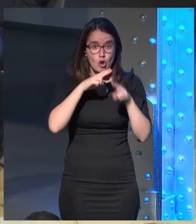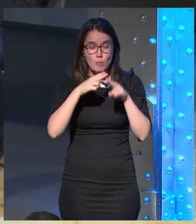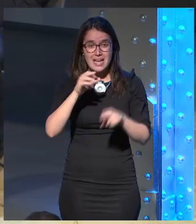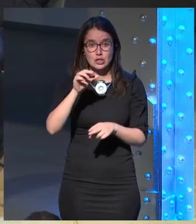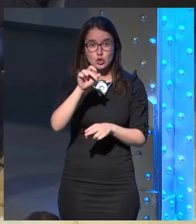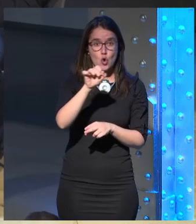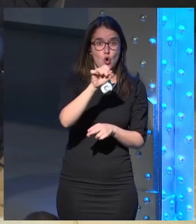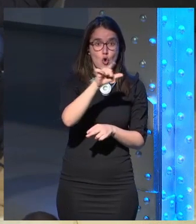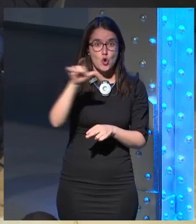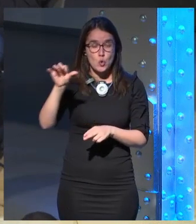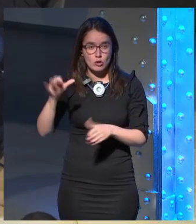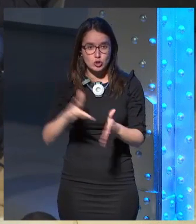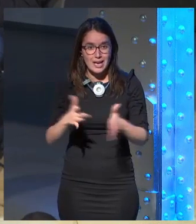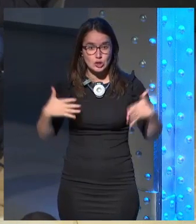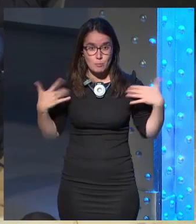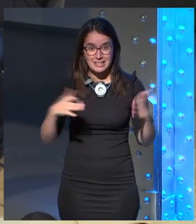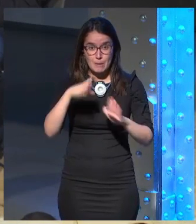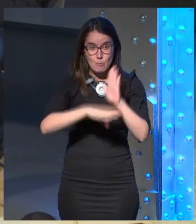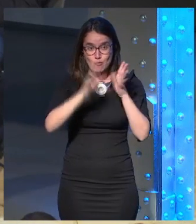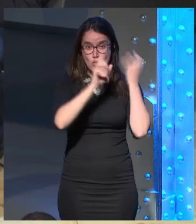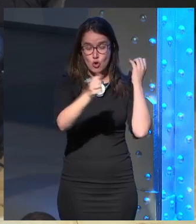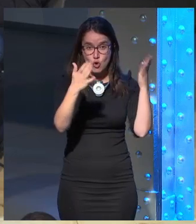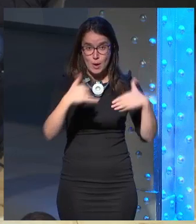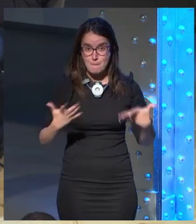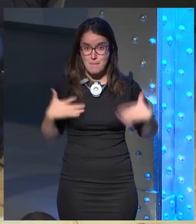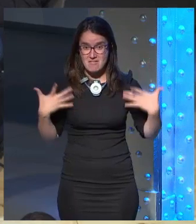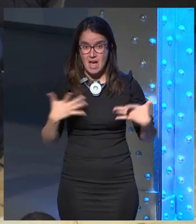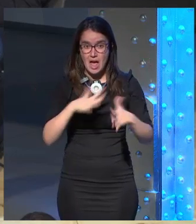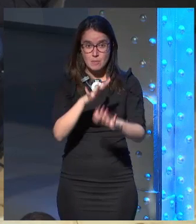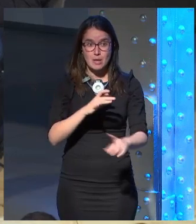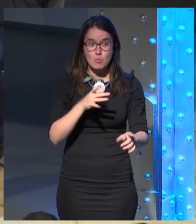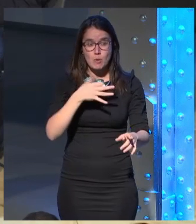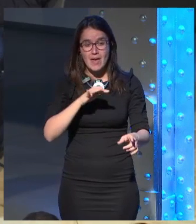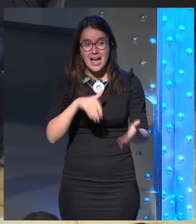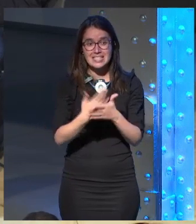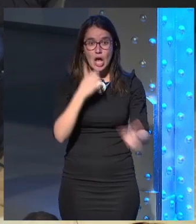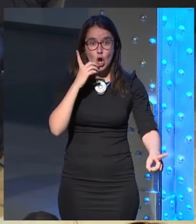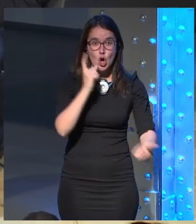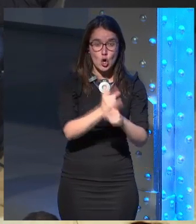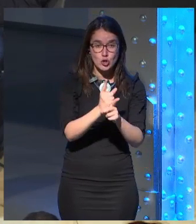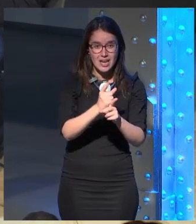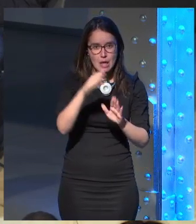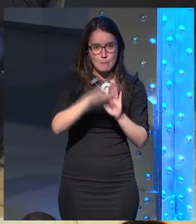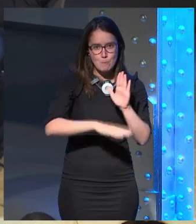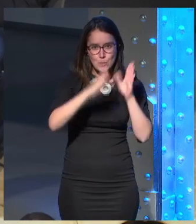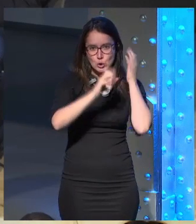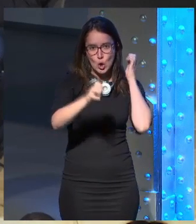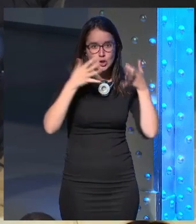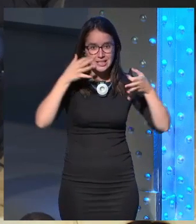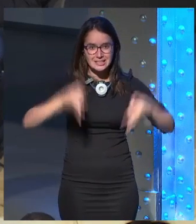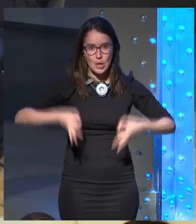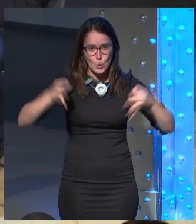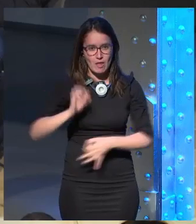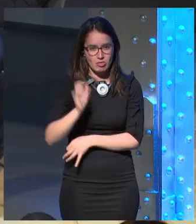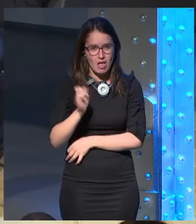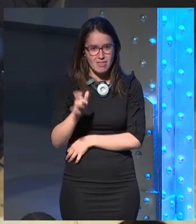no estaba en el protocolo, algo inesperado, que además estaba un poco en contra de los protocolos de seguridad habitual, y es un